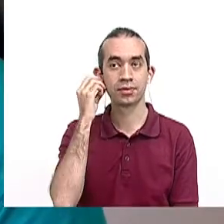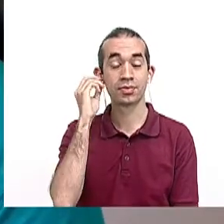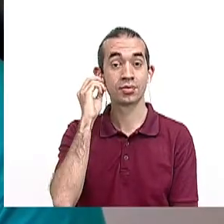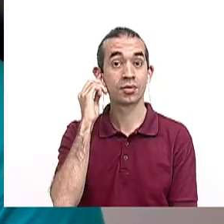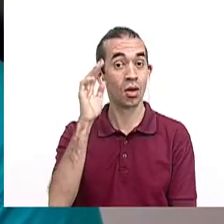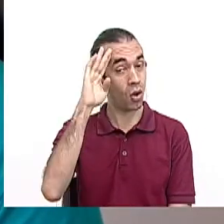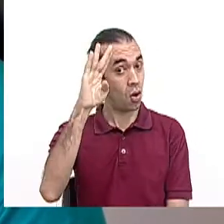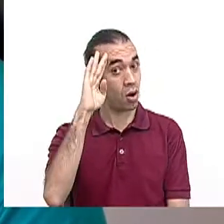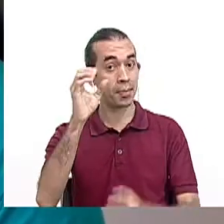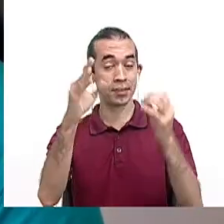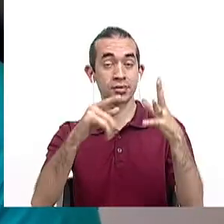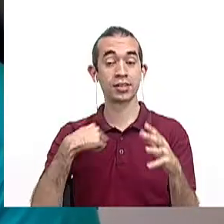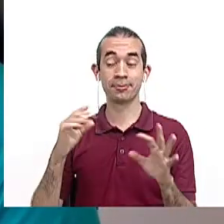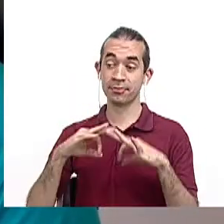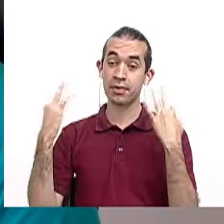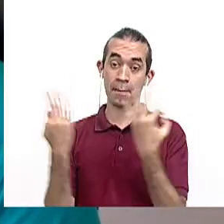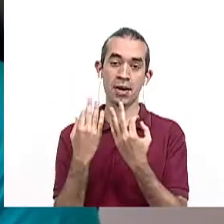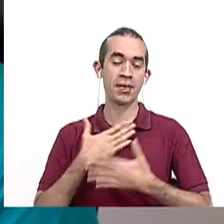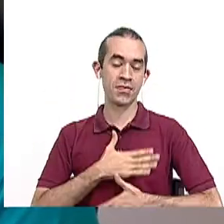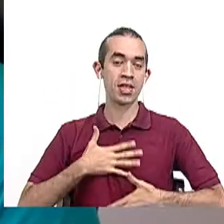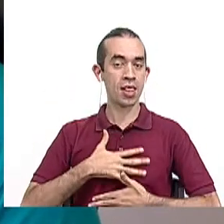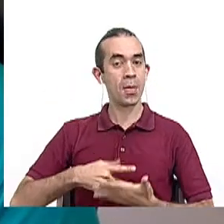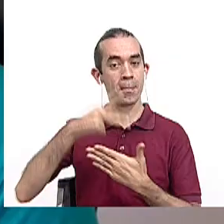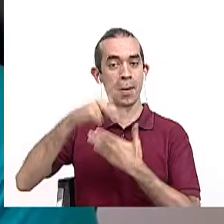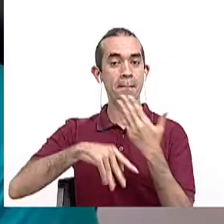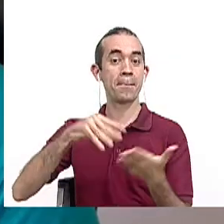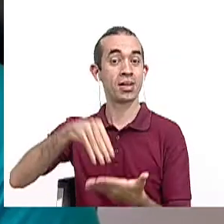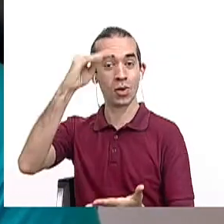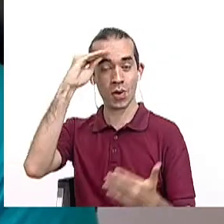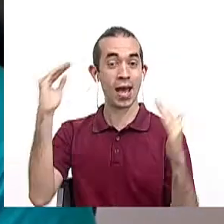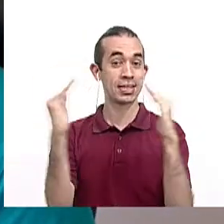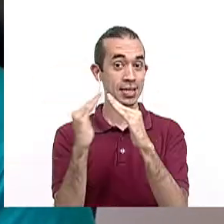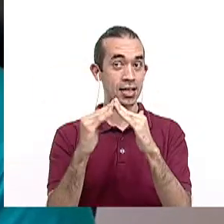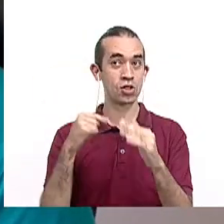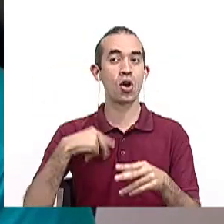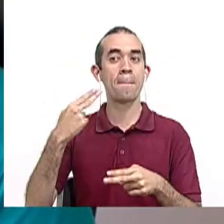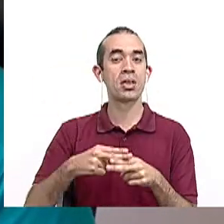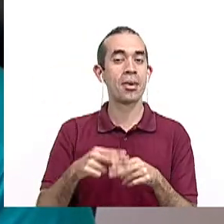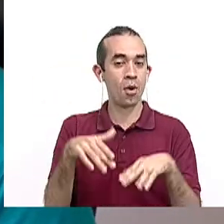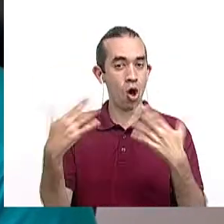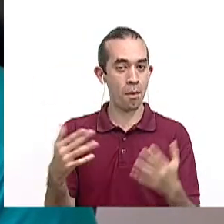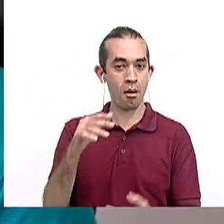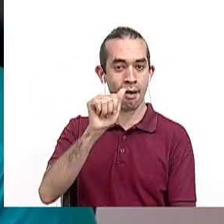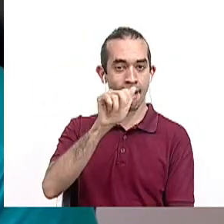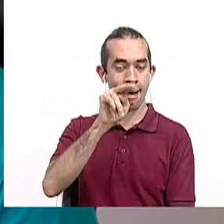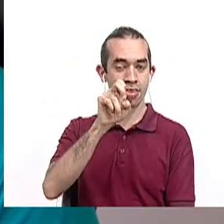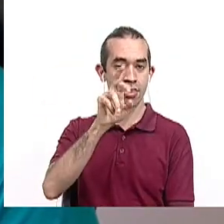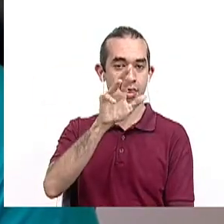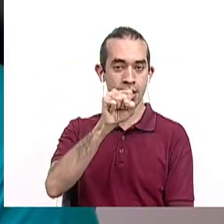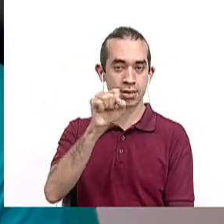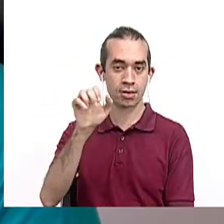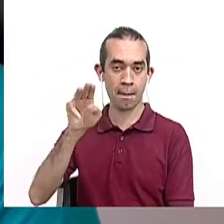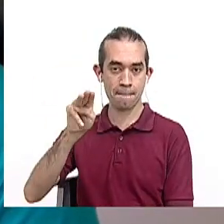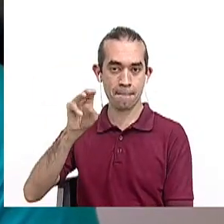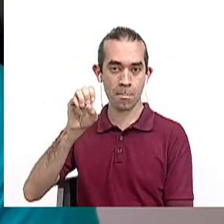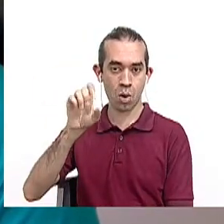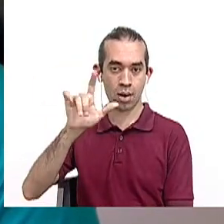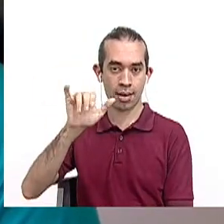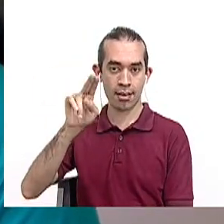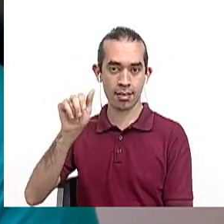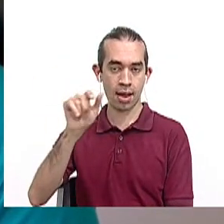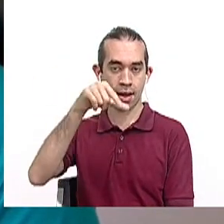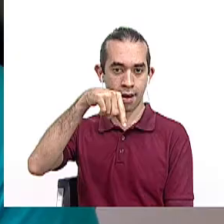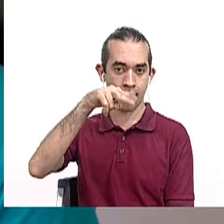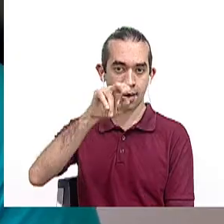Hola, profe. Aquí estoy con mi familia disfrutando del programa Aprende en Casa. Mi nombre es Andrés Molina Quesada y soy estudiante